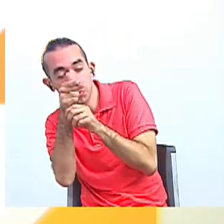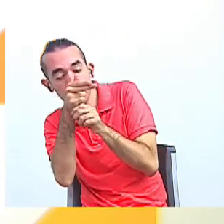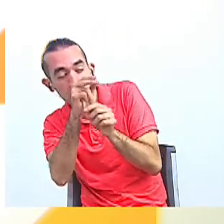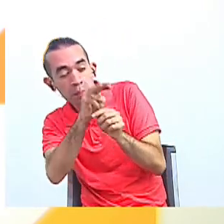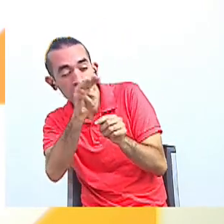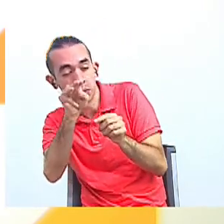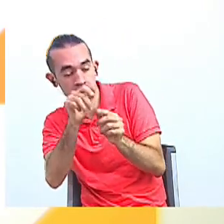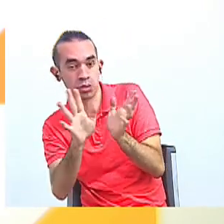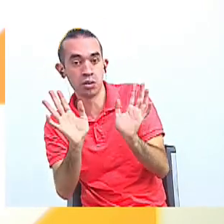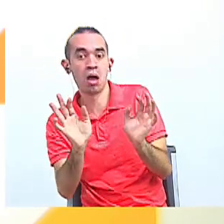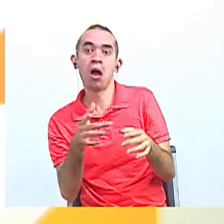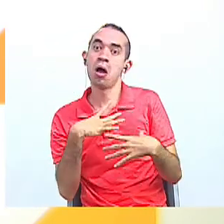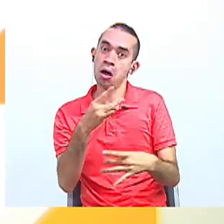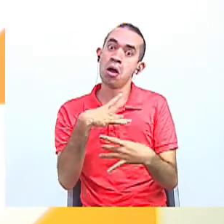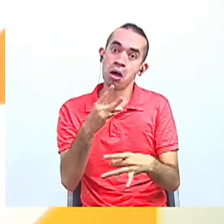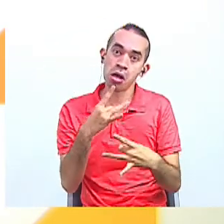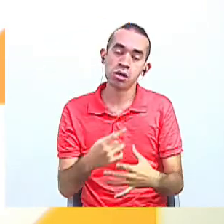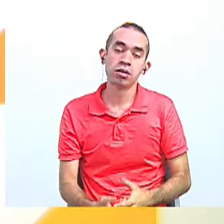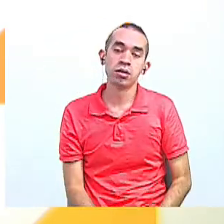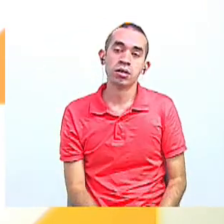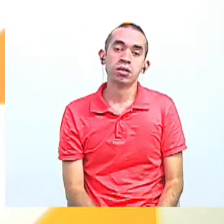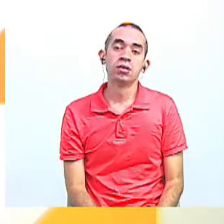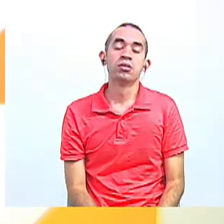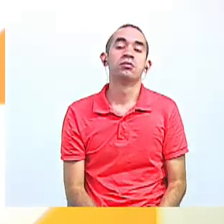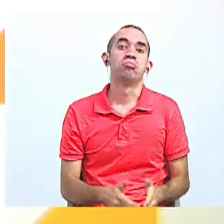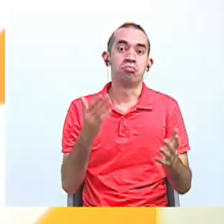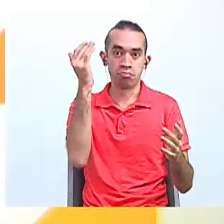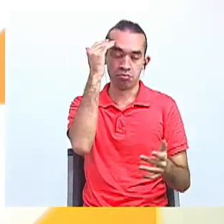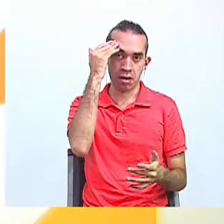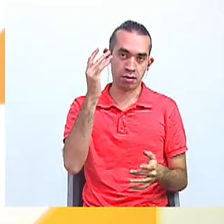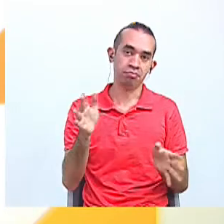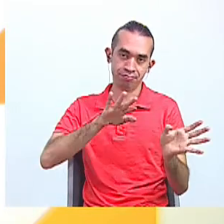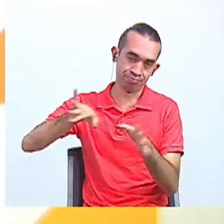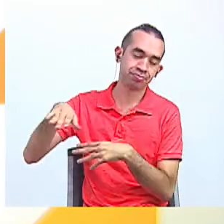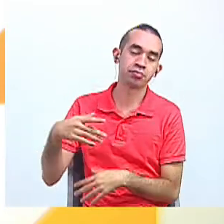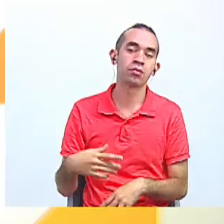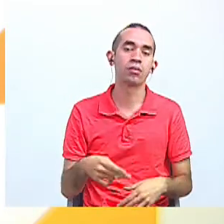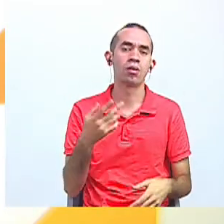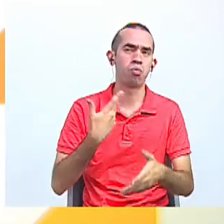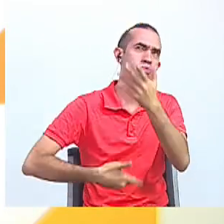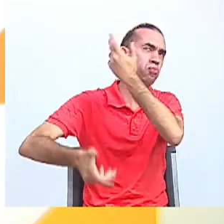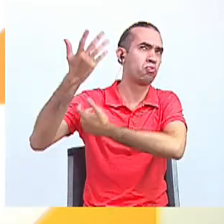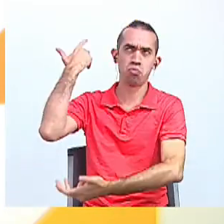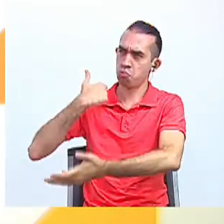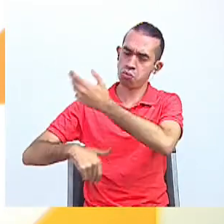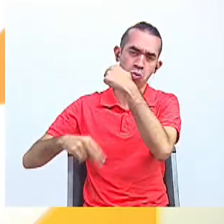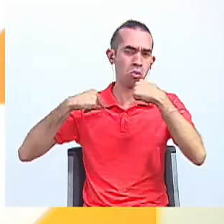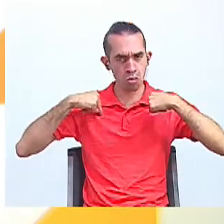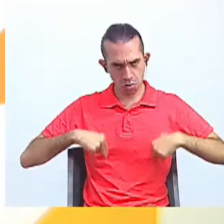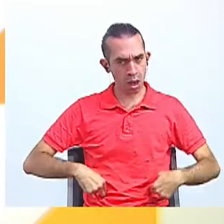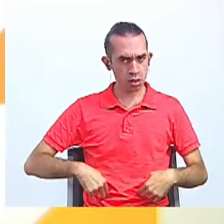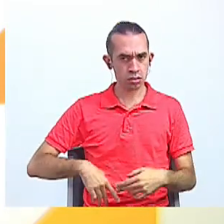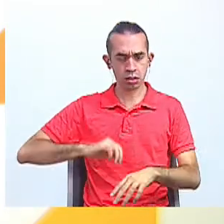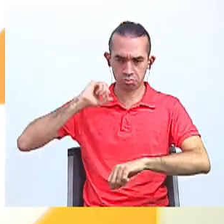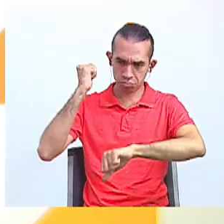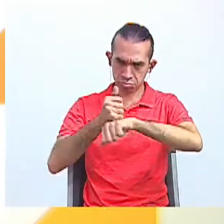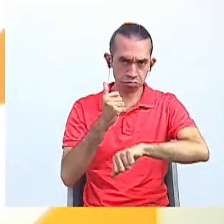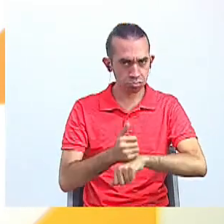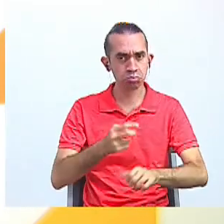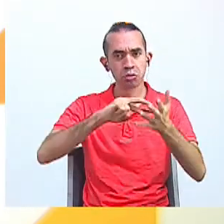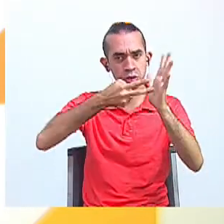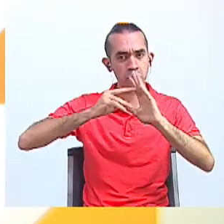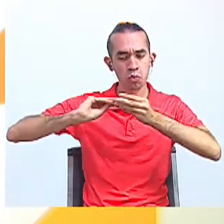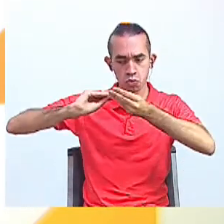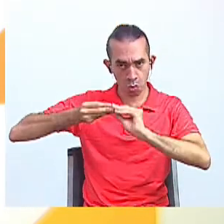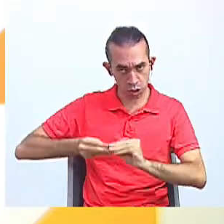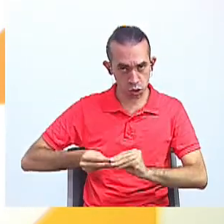milímetros. Interesante. Bueno, el ser humano, desde tiempos inmemorables, desarrolló el concepto de